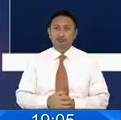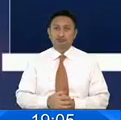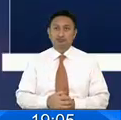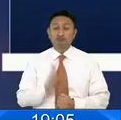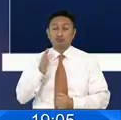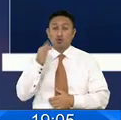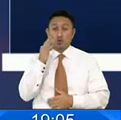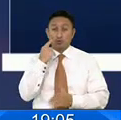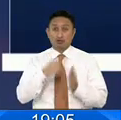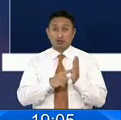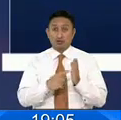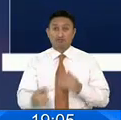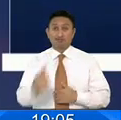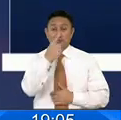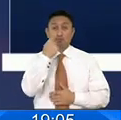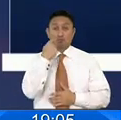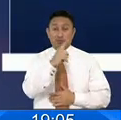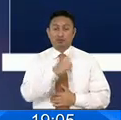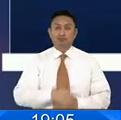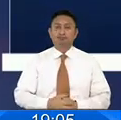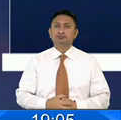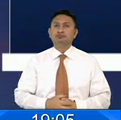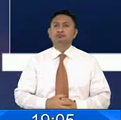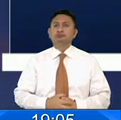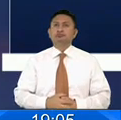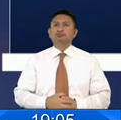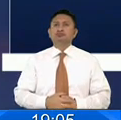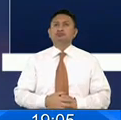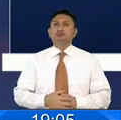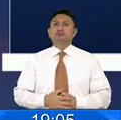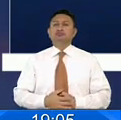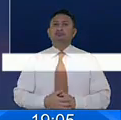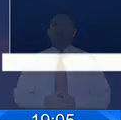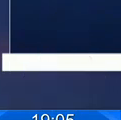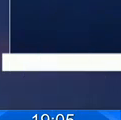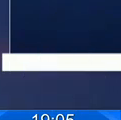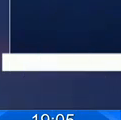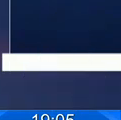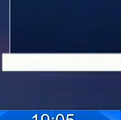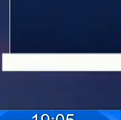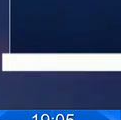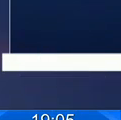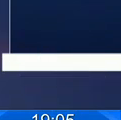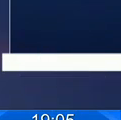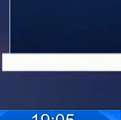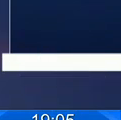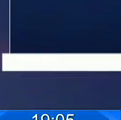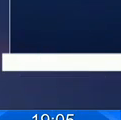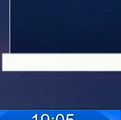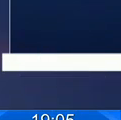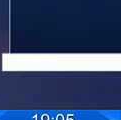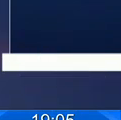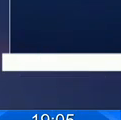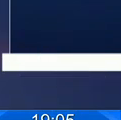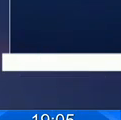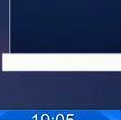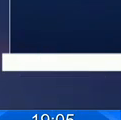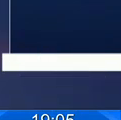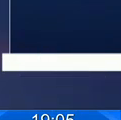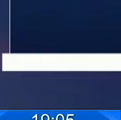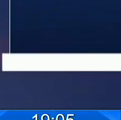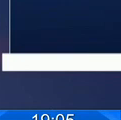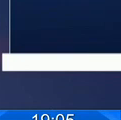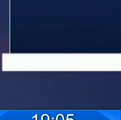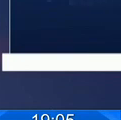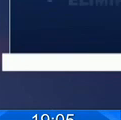queda sea desde las 19 horas hasta las 5 de la mañana, la implementación de la ley seca, prohibición de reuniones sociales y